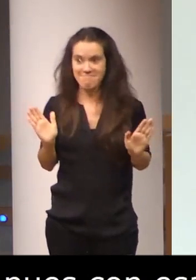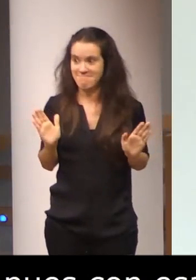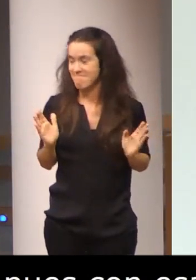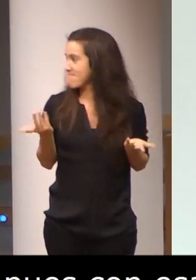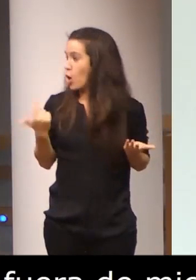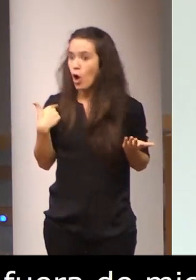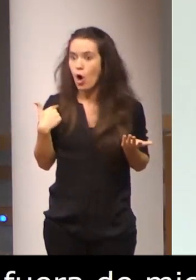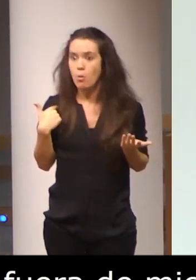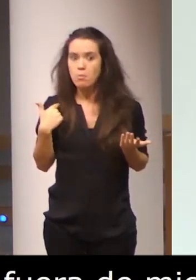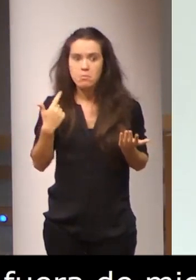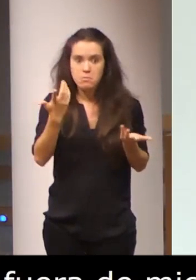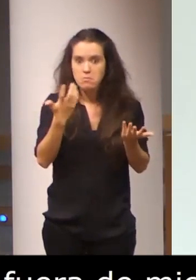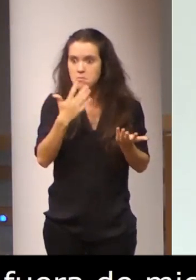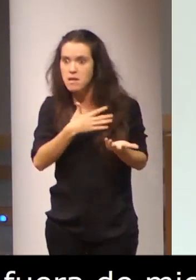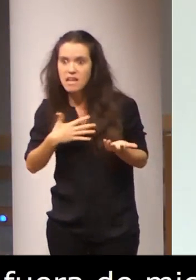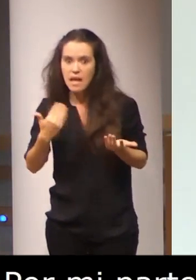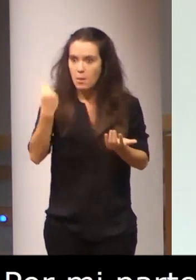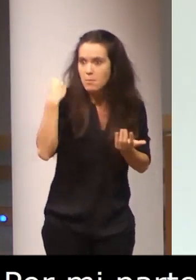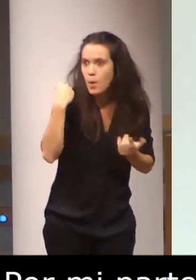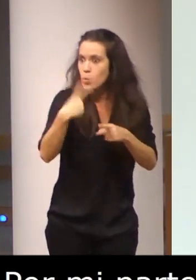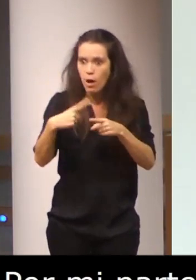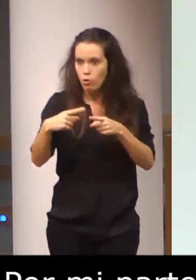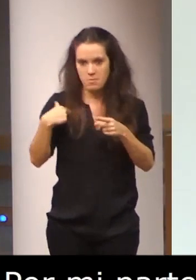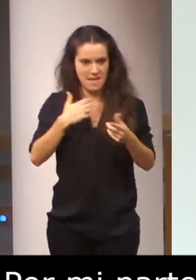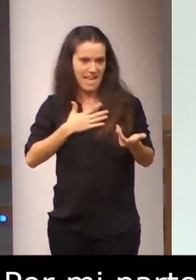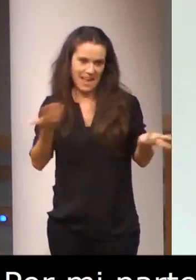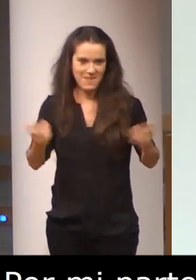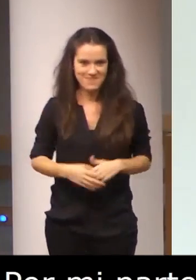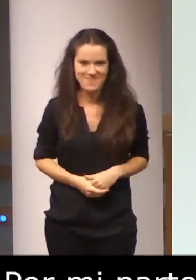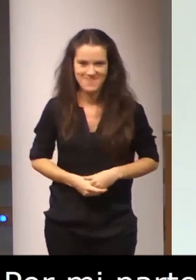estoy abierta a cualquier pregunta, perdón. Muchas gracias.